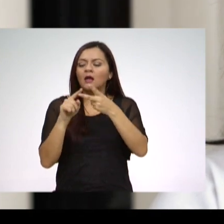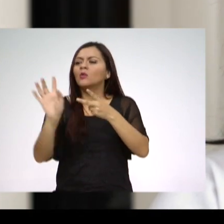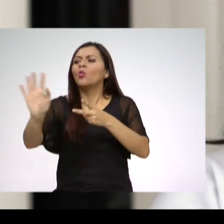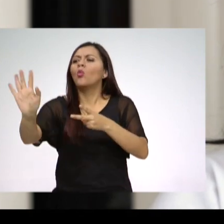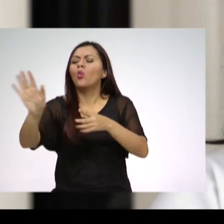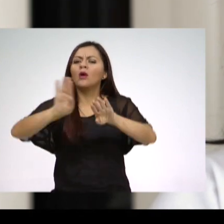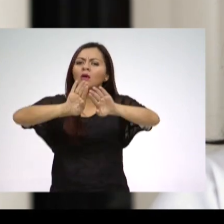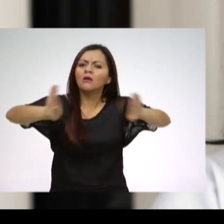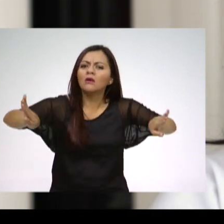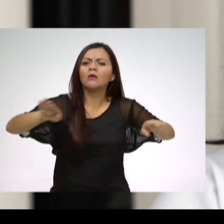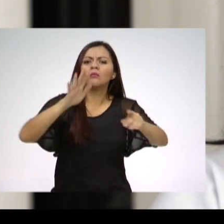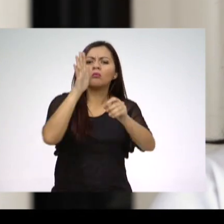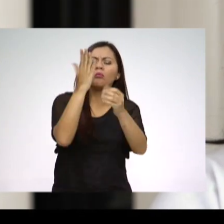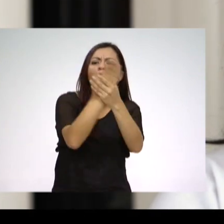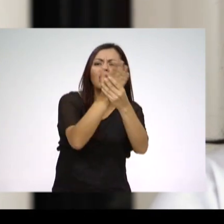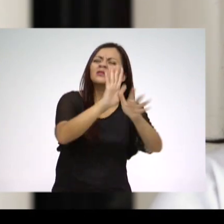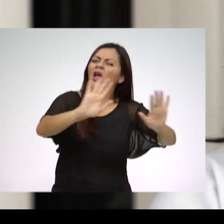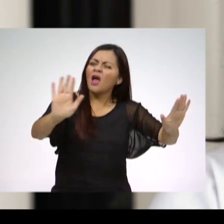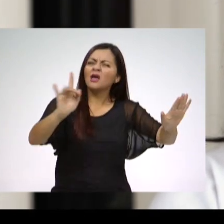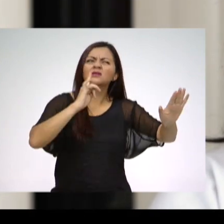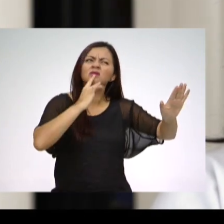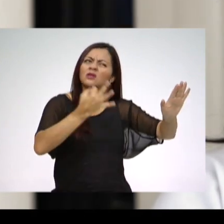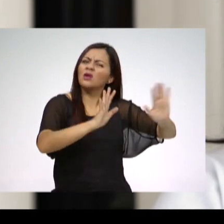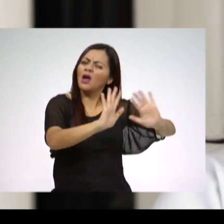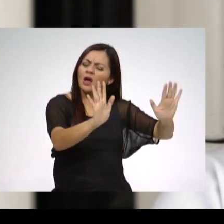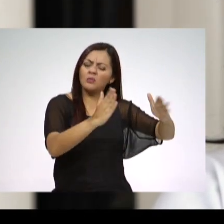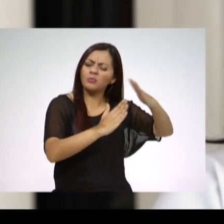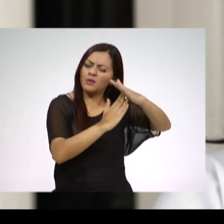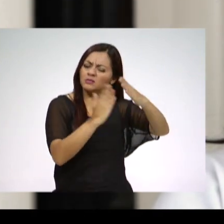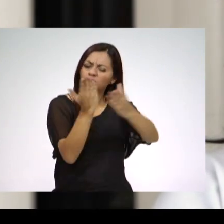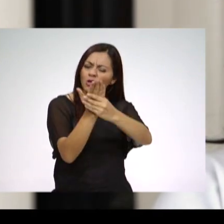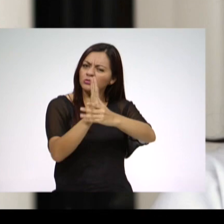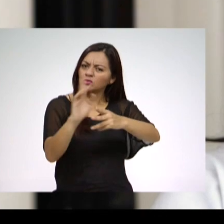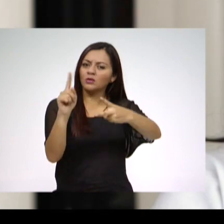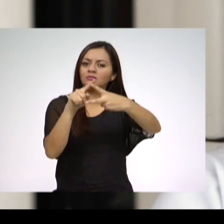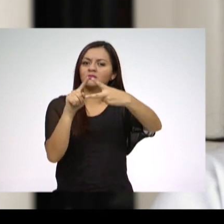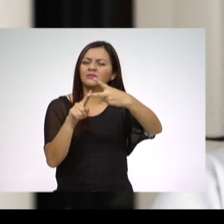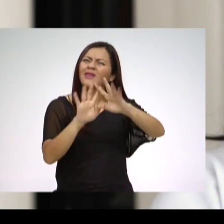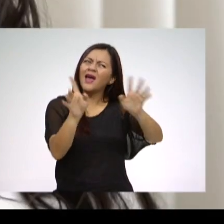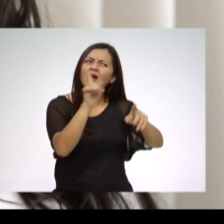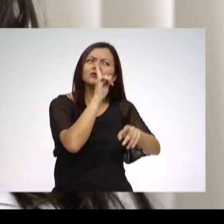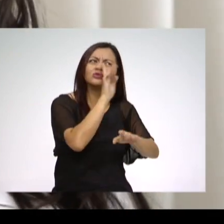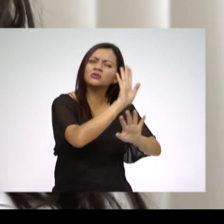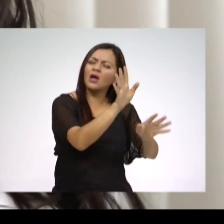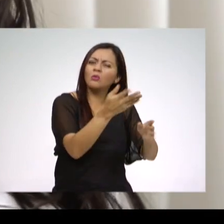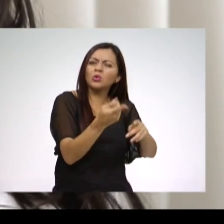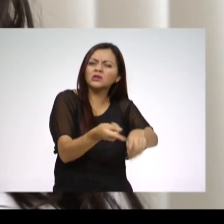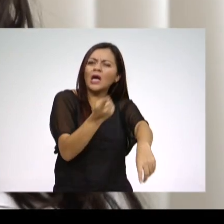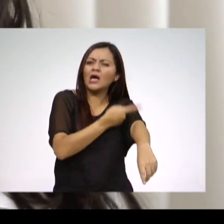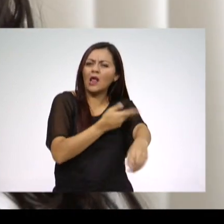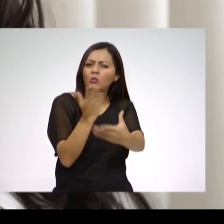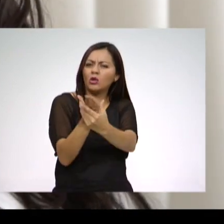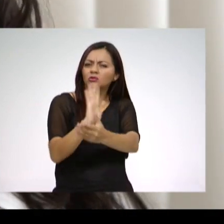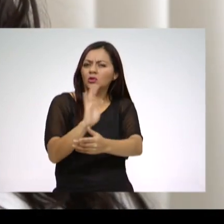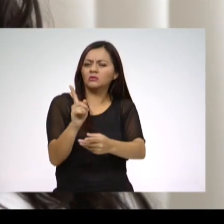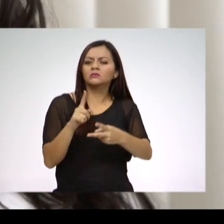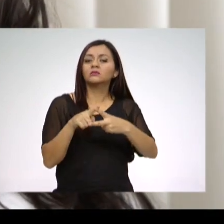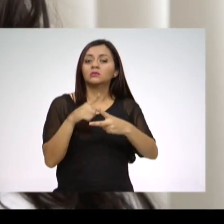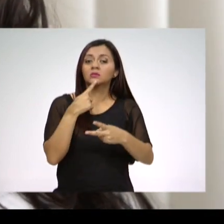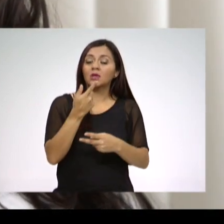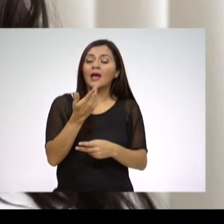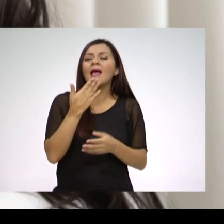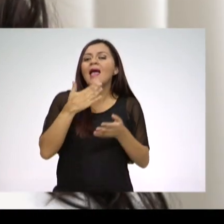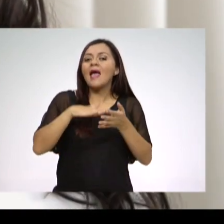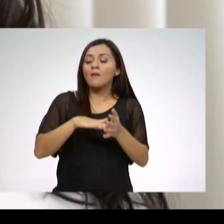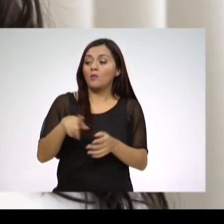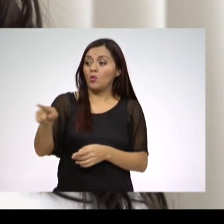que dicen, no, oye, ya en serio eso ya no está bien o ya te pasaste. Los que observan y no dicen nada son cómplices,